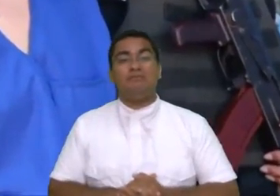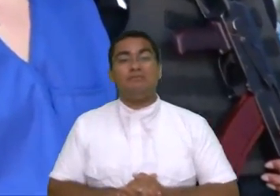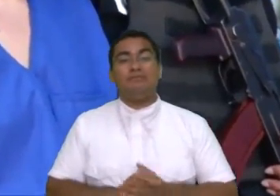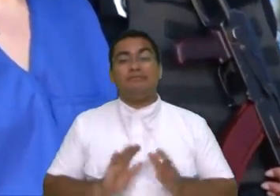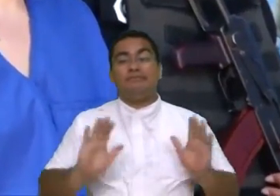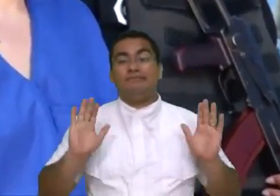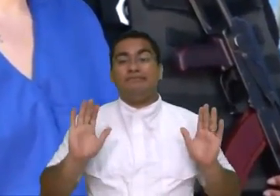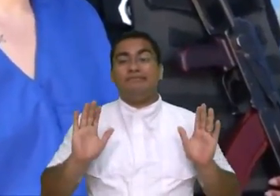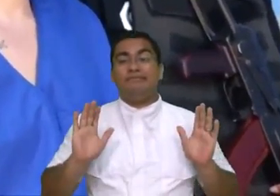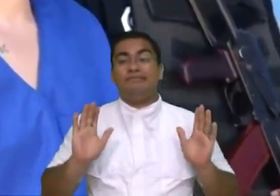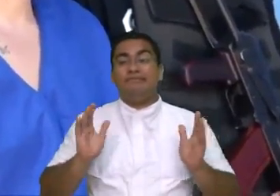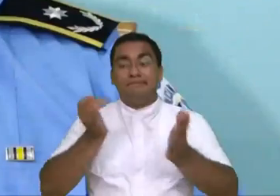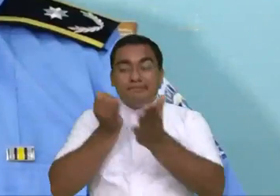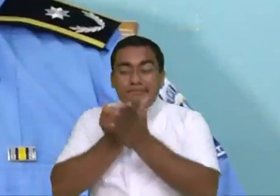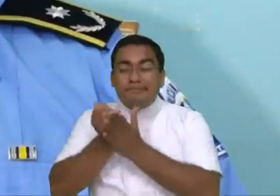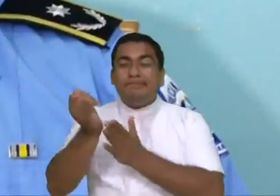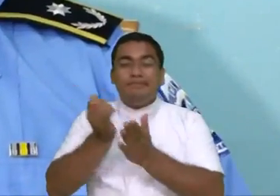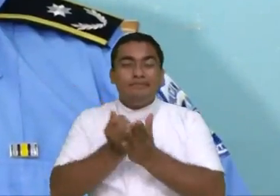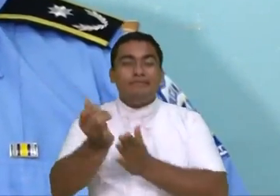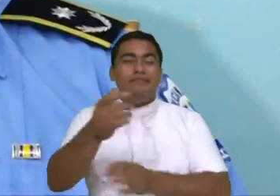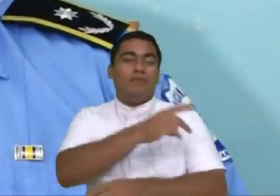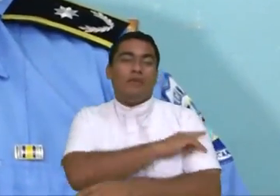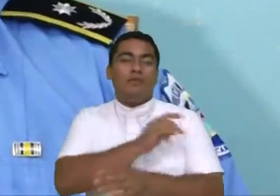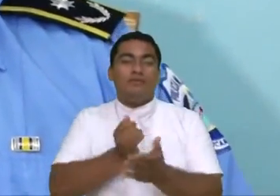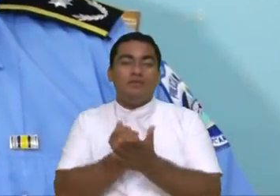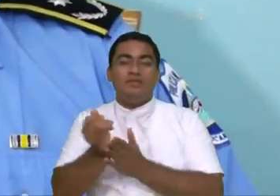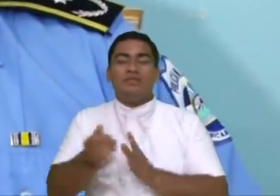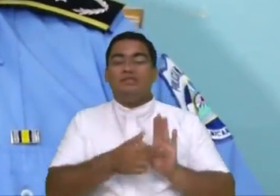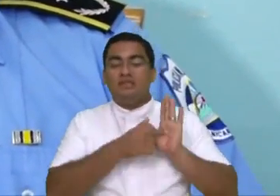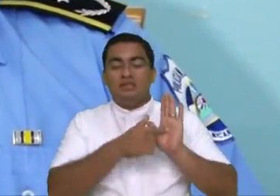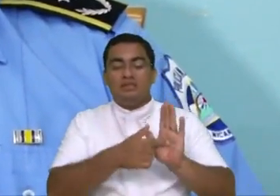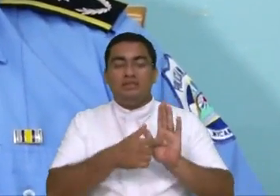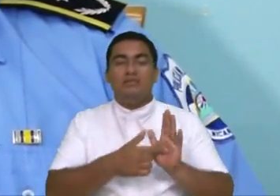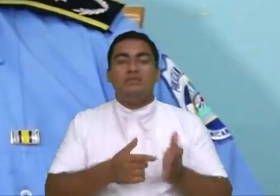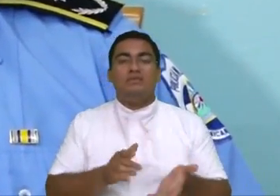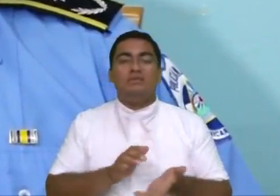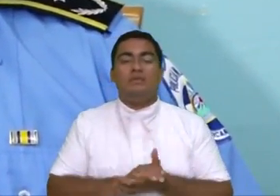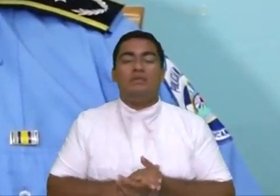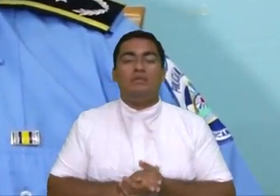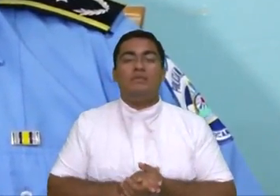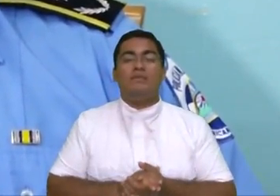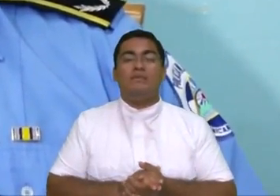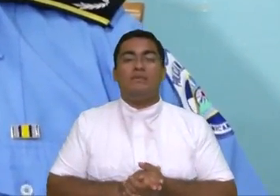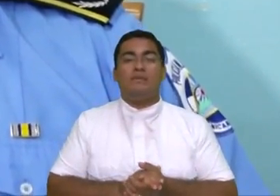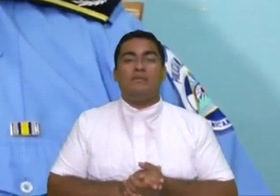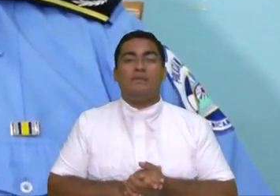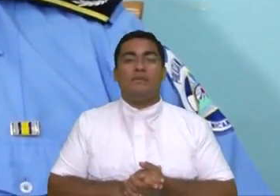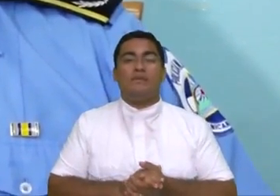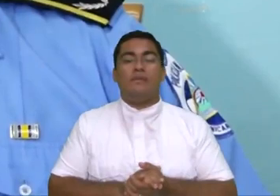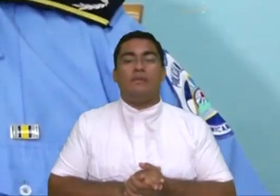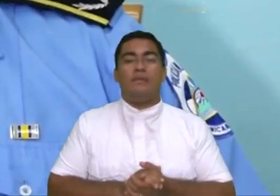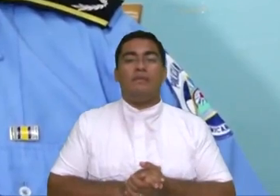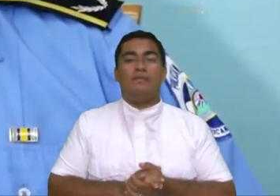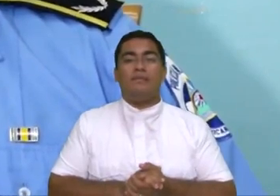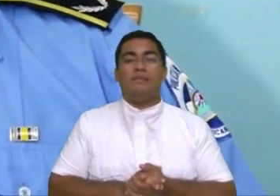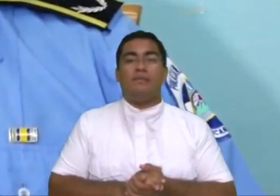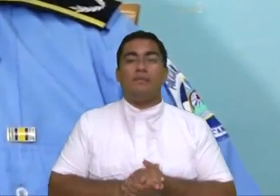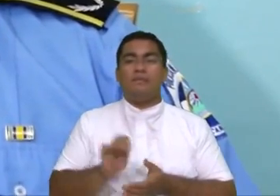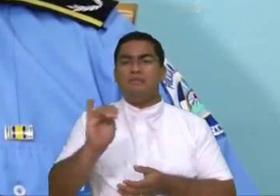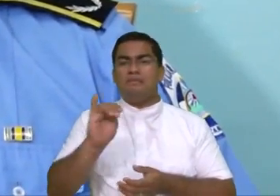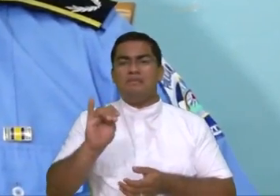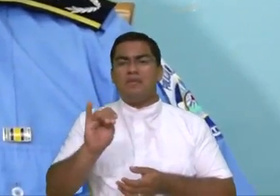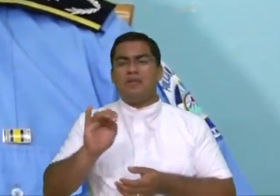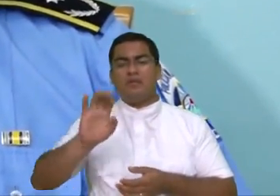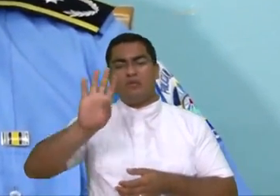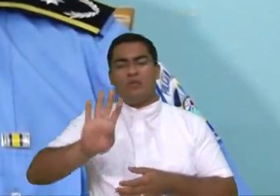Resultados de las investigaciones policiales. Como resultado de las investigaciones, ayer miércoles